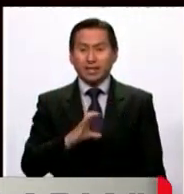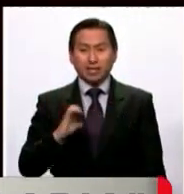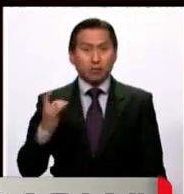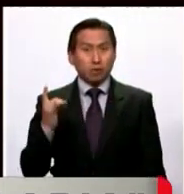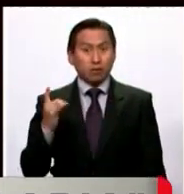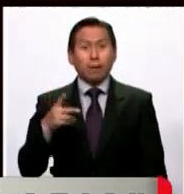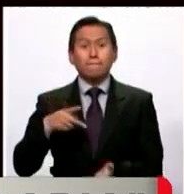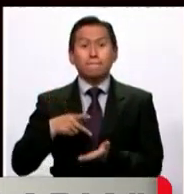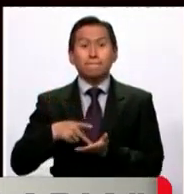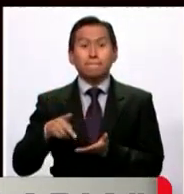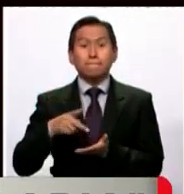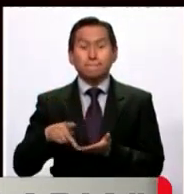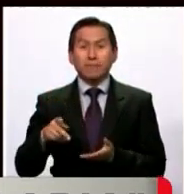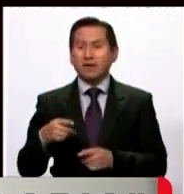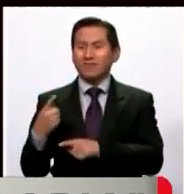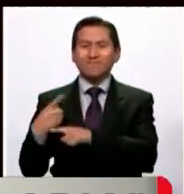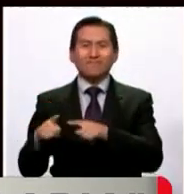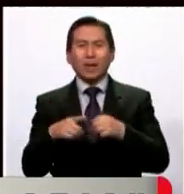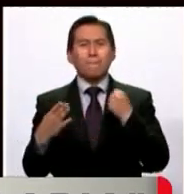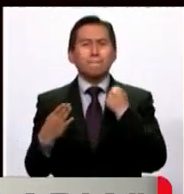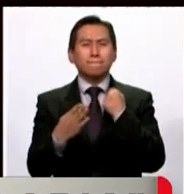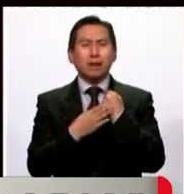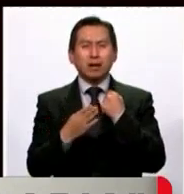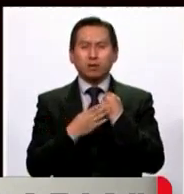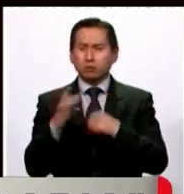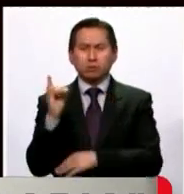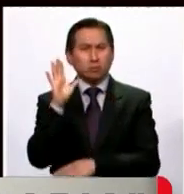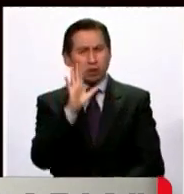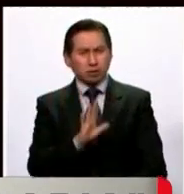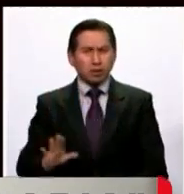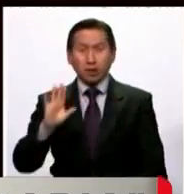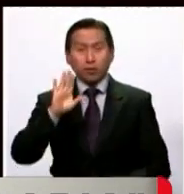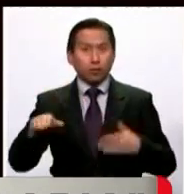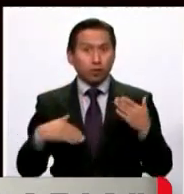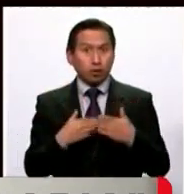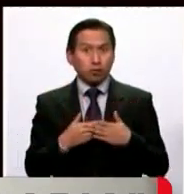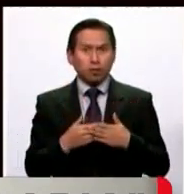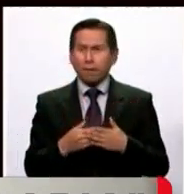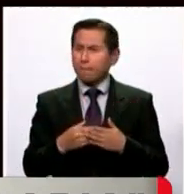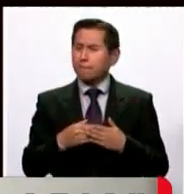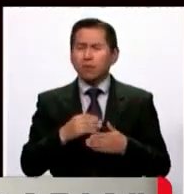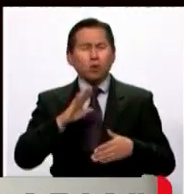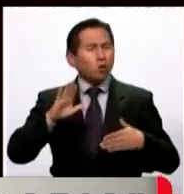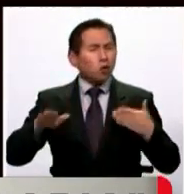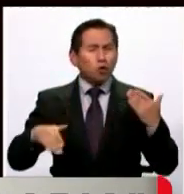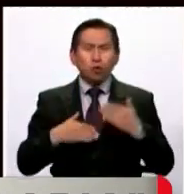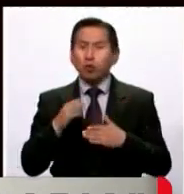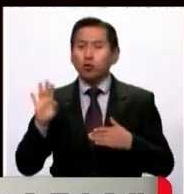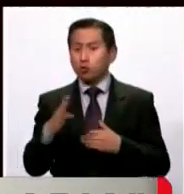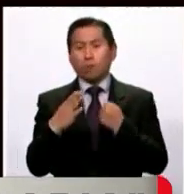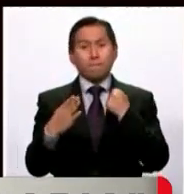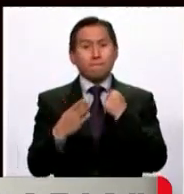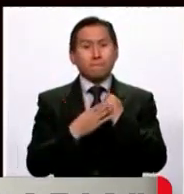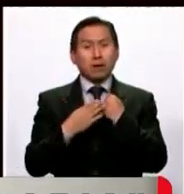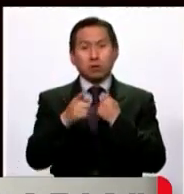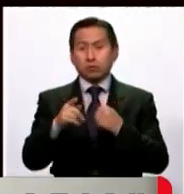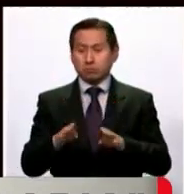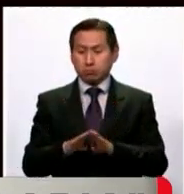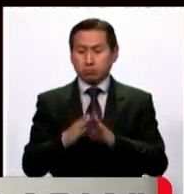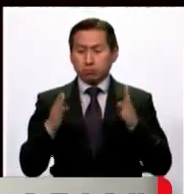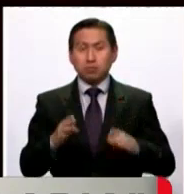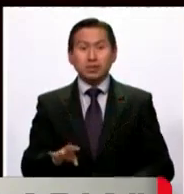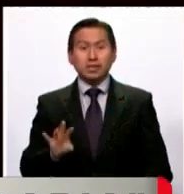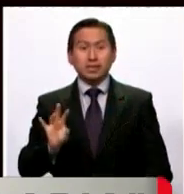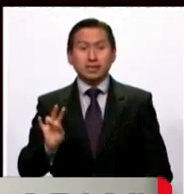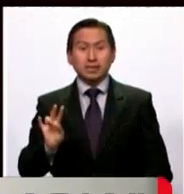pagará en todos los bancos y financieras del país. Todos los bancos y financieras abrirán de 7